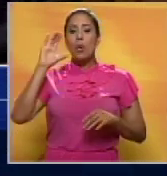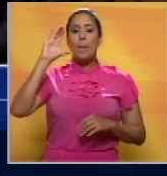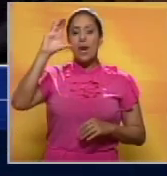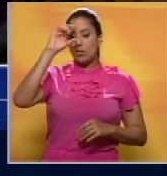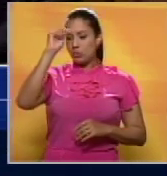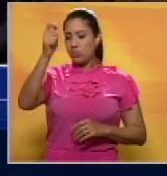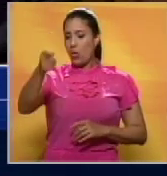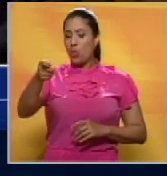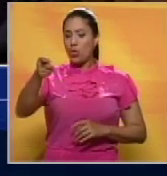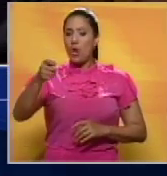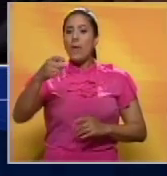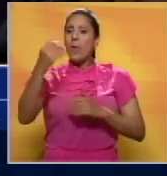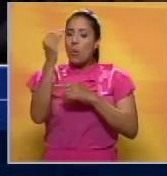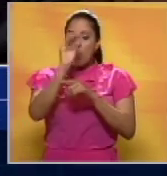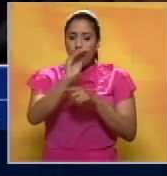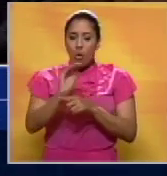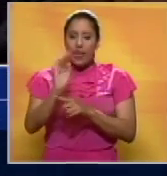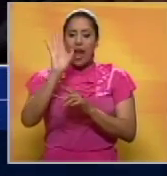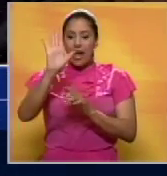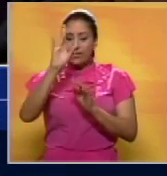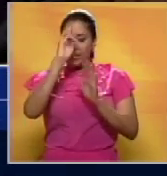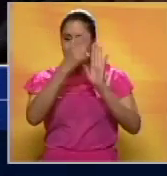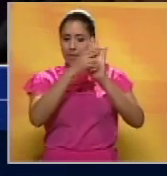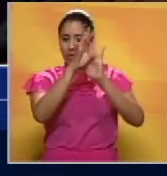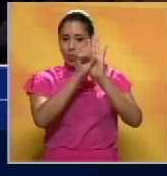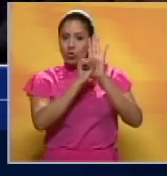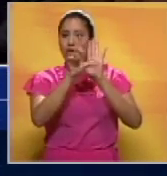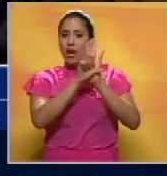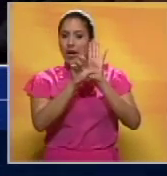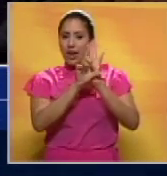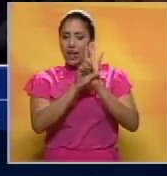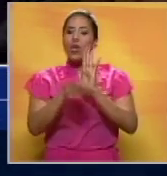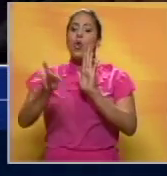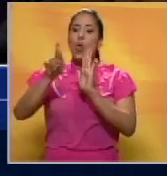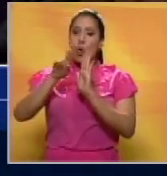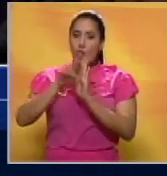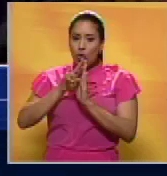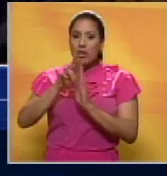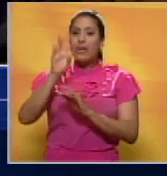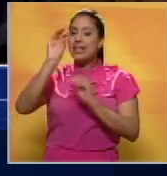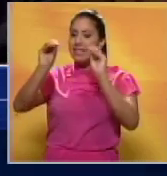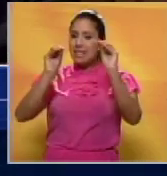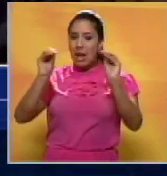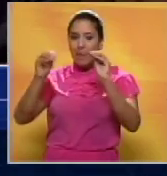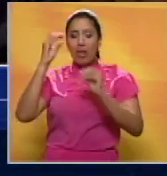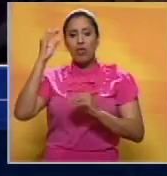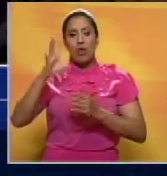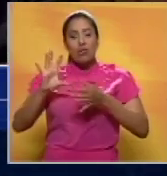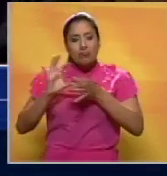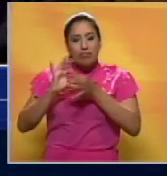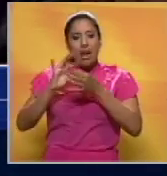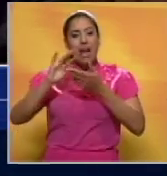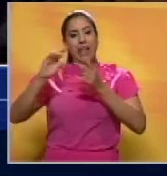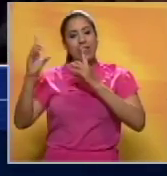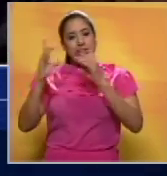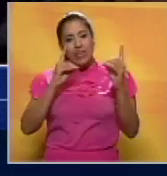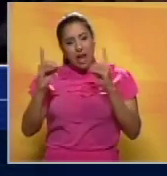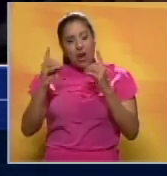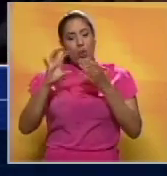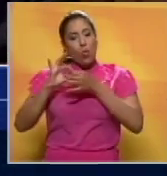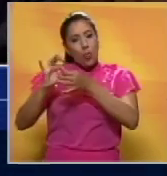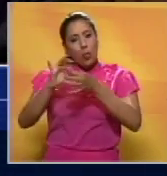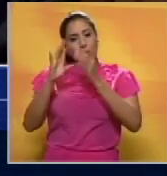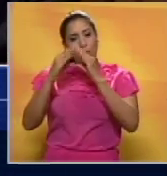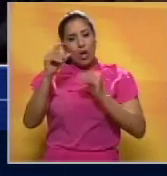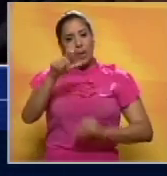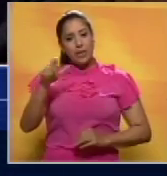país en velar por el cumplimiento de la Constitución y las leyes, ratificamos el llamado a la conciliación, al diálogo, a la unión